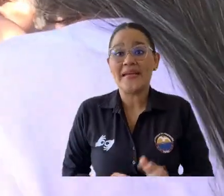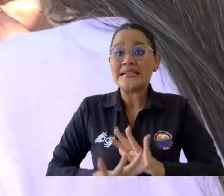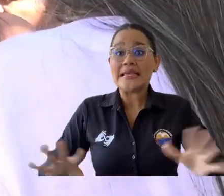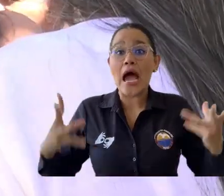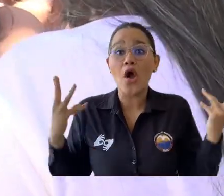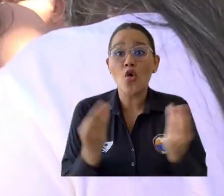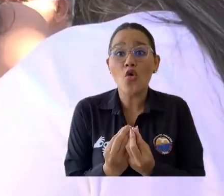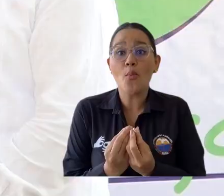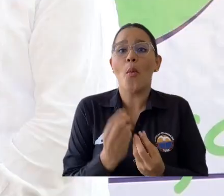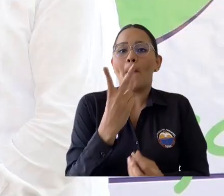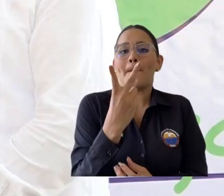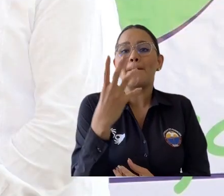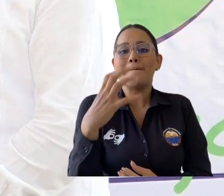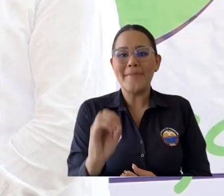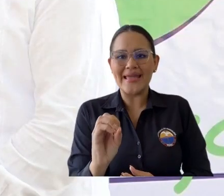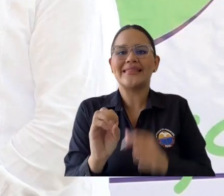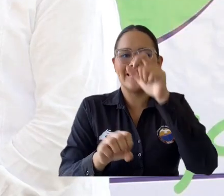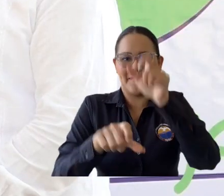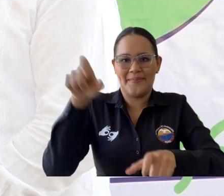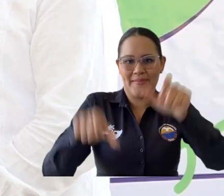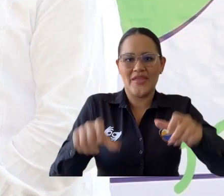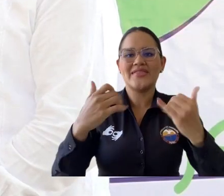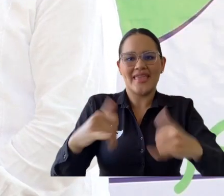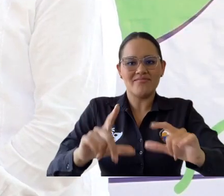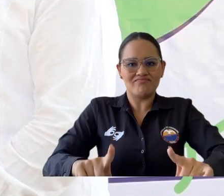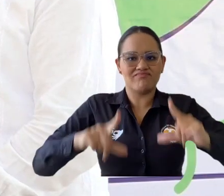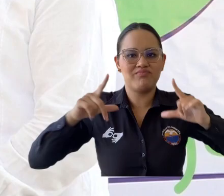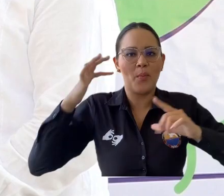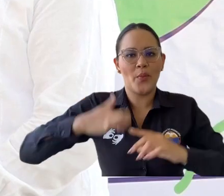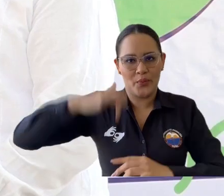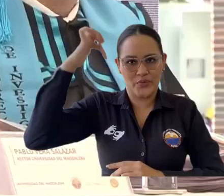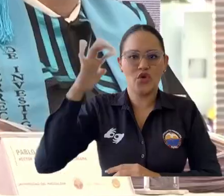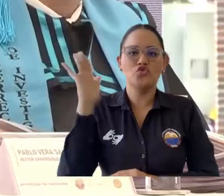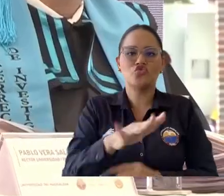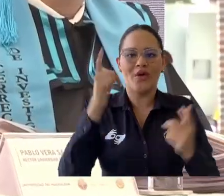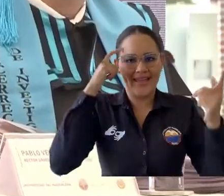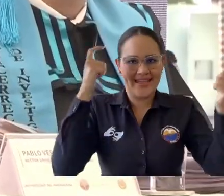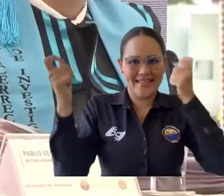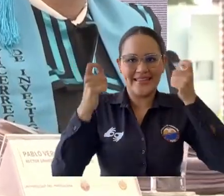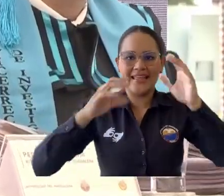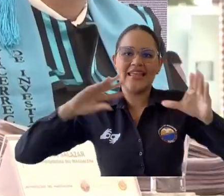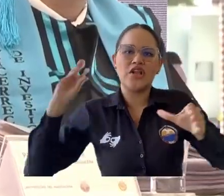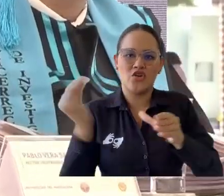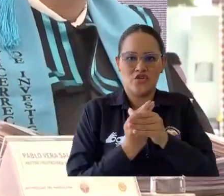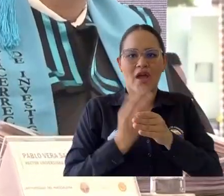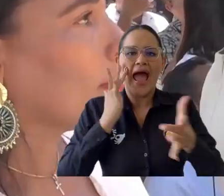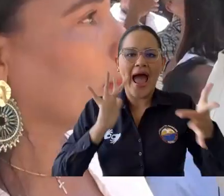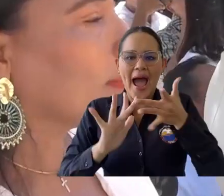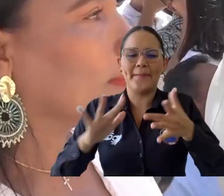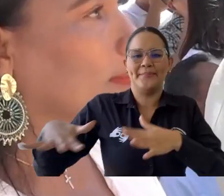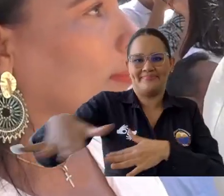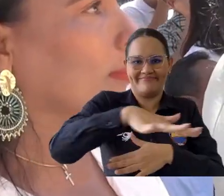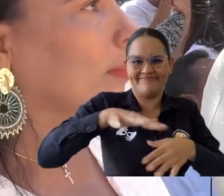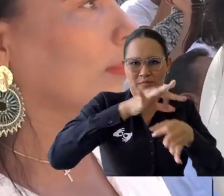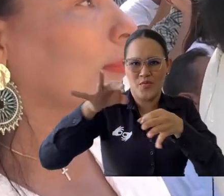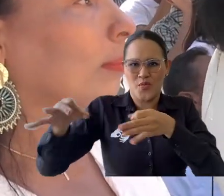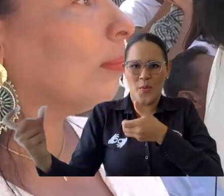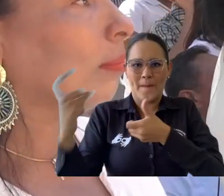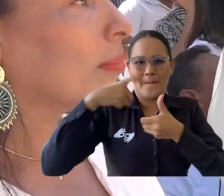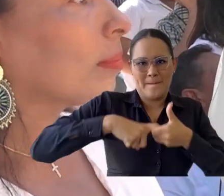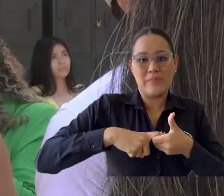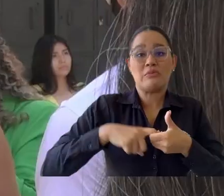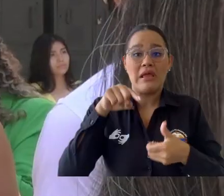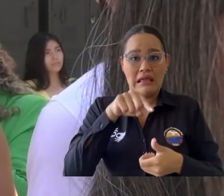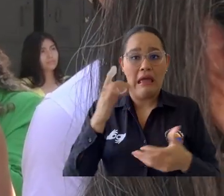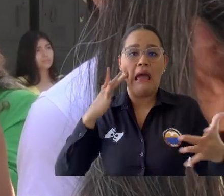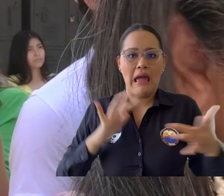grupo, UniMagdalena suma 20 beneficiarios que alcanzan su título profesional mediante la estrategia de inclusión y regionalización de la educación superior.